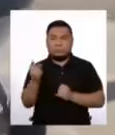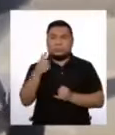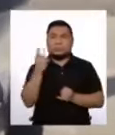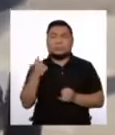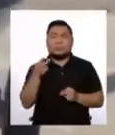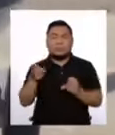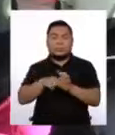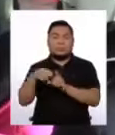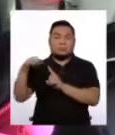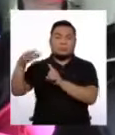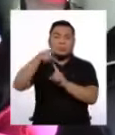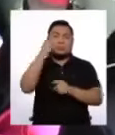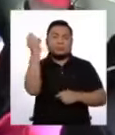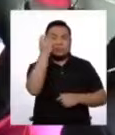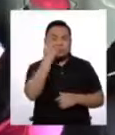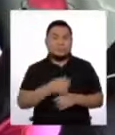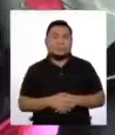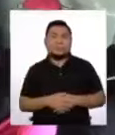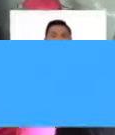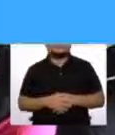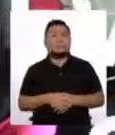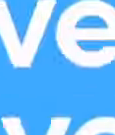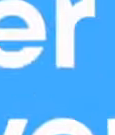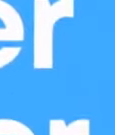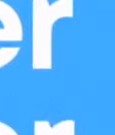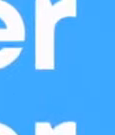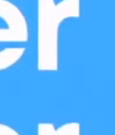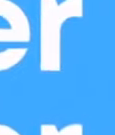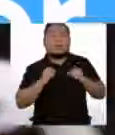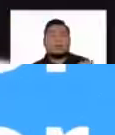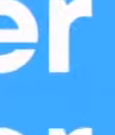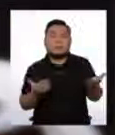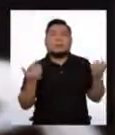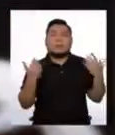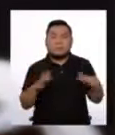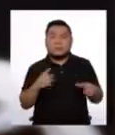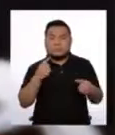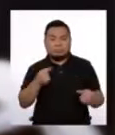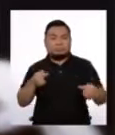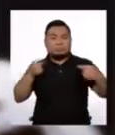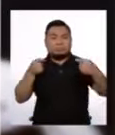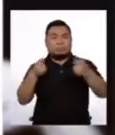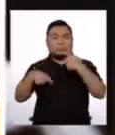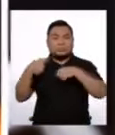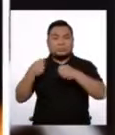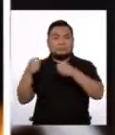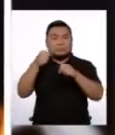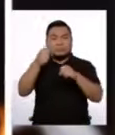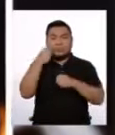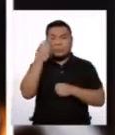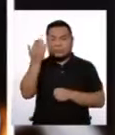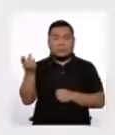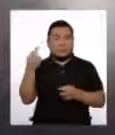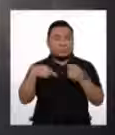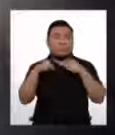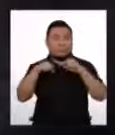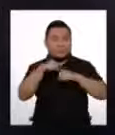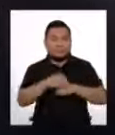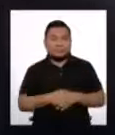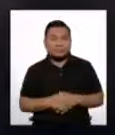en el cielo de Trujillo. En los deportes. Y ya hay rival para el regreso de Mike Tyson al ring.